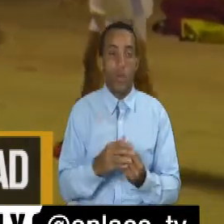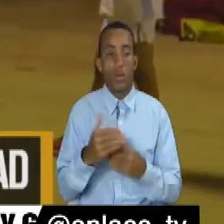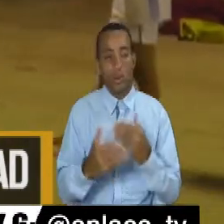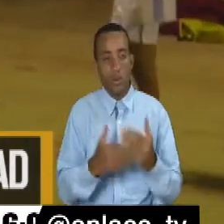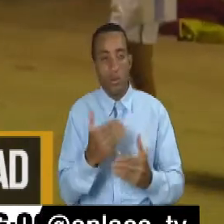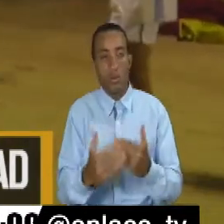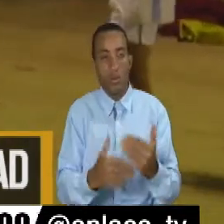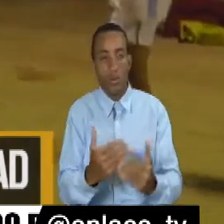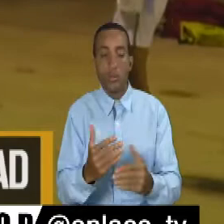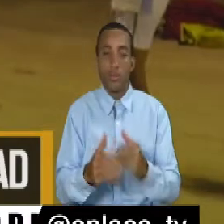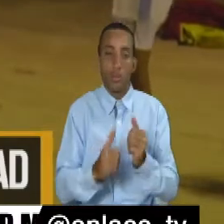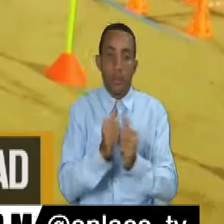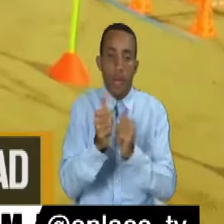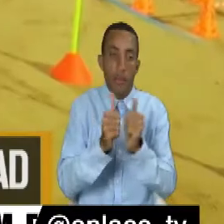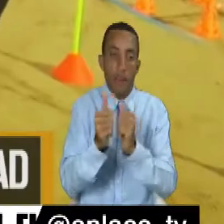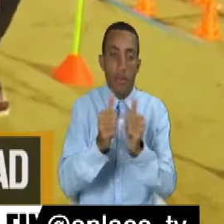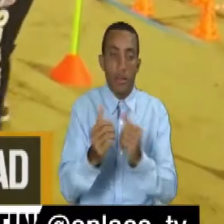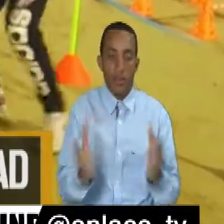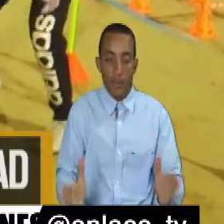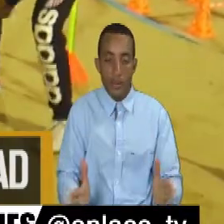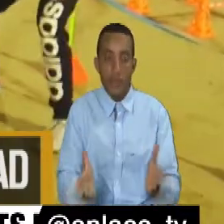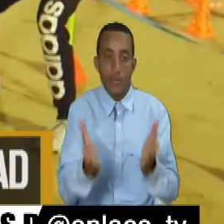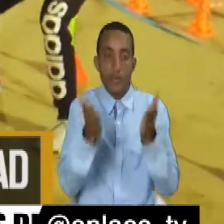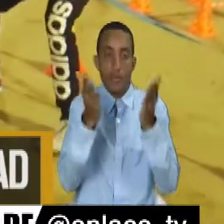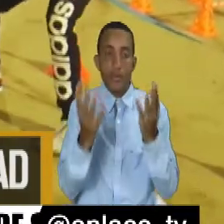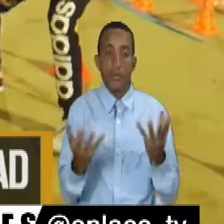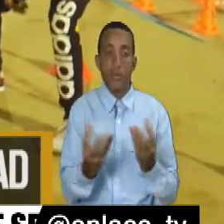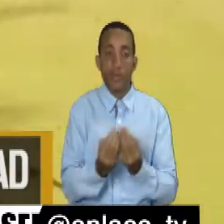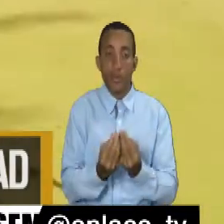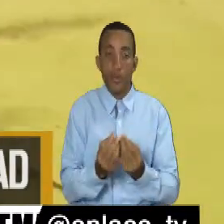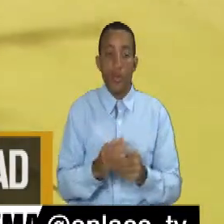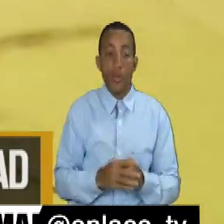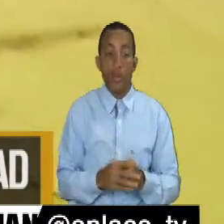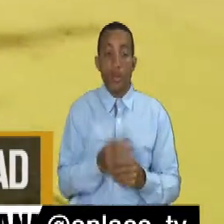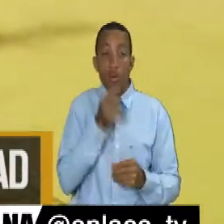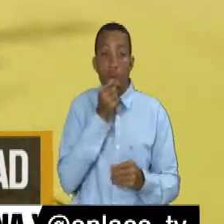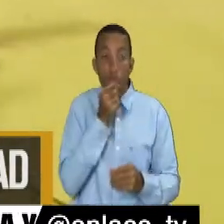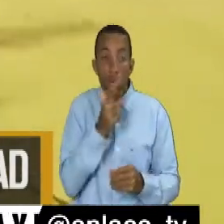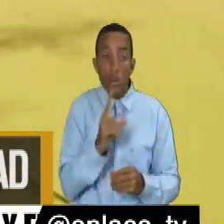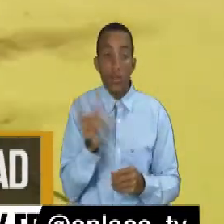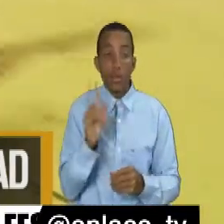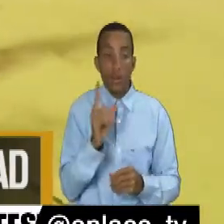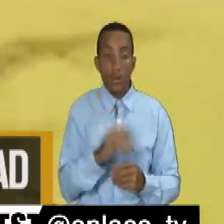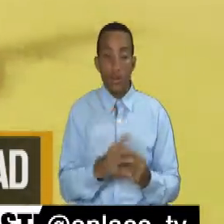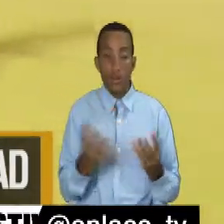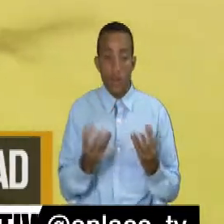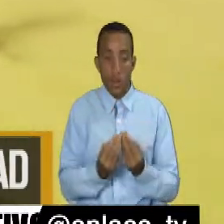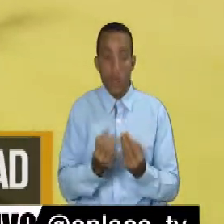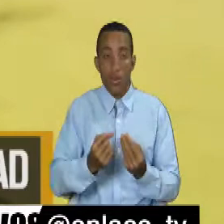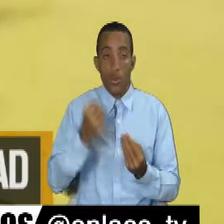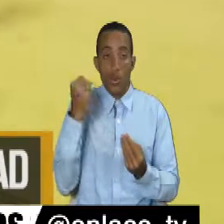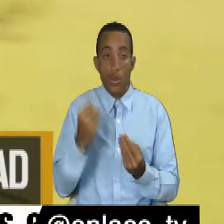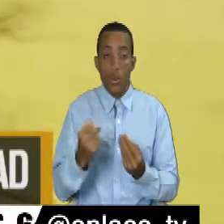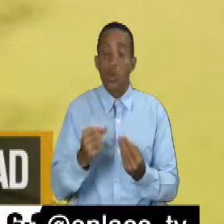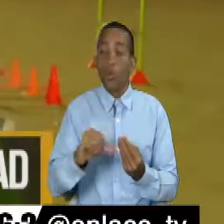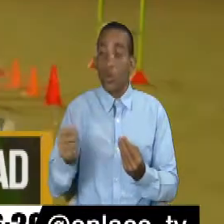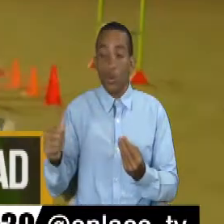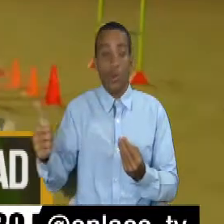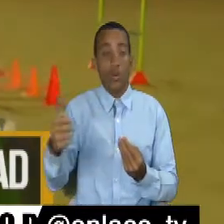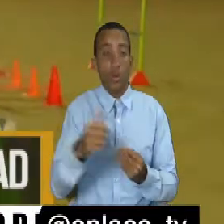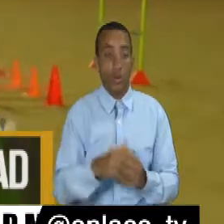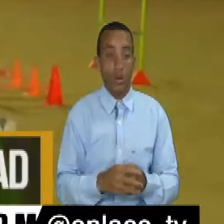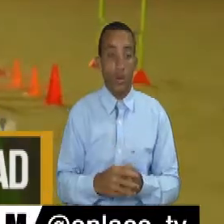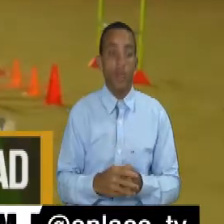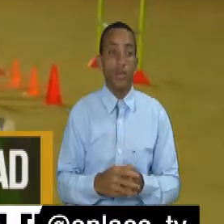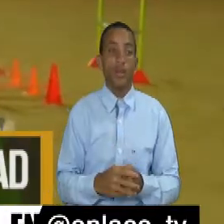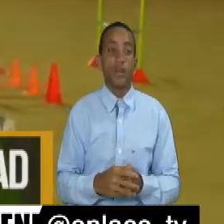hemos avanzado y mejorado en equipo. Aseguran que no ha sido una competencia fácil porque se enfrentan a equipos muy fuertes. Hemos tenido mucha estrategia,